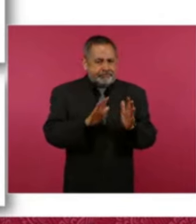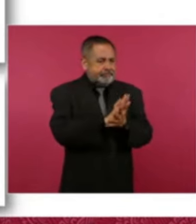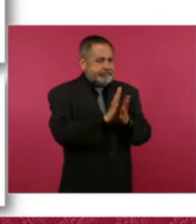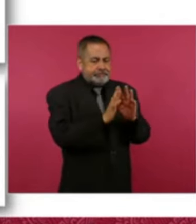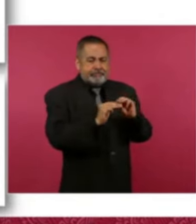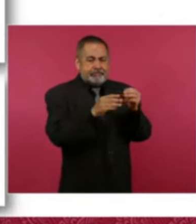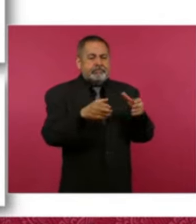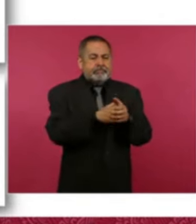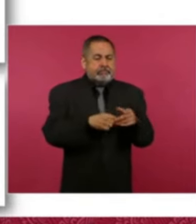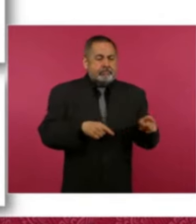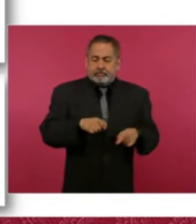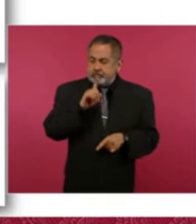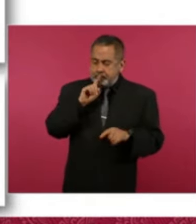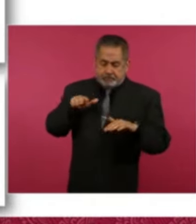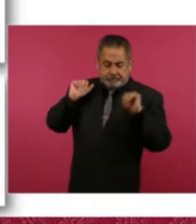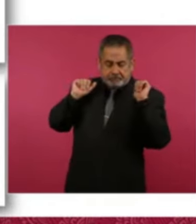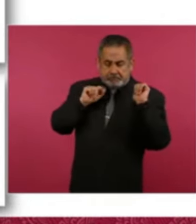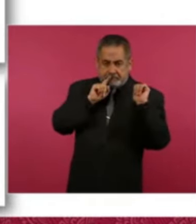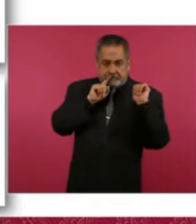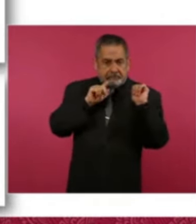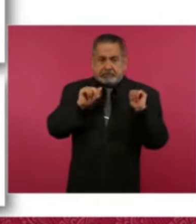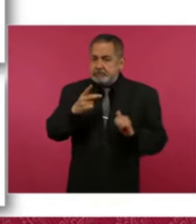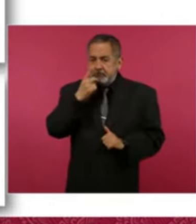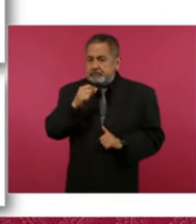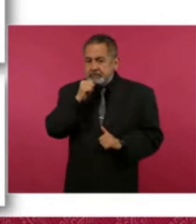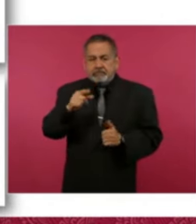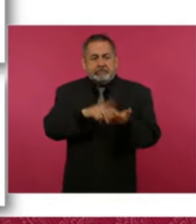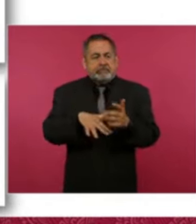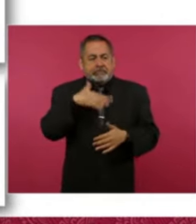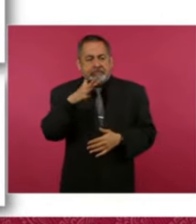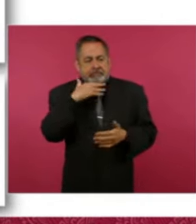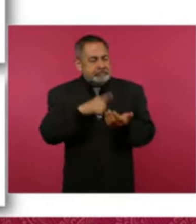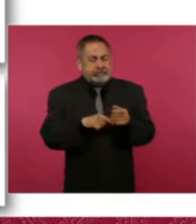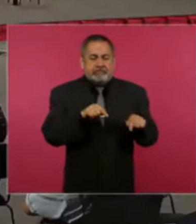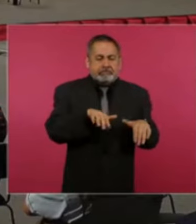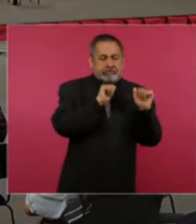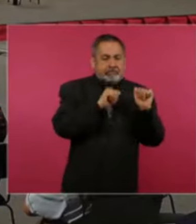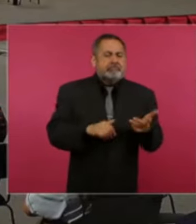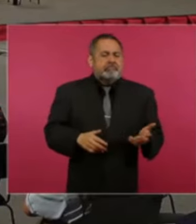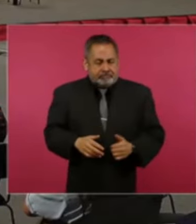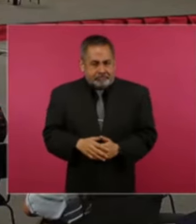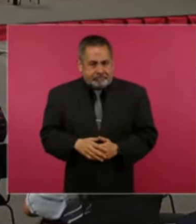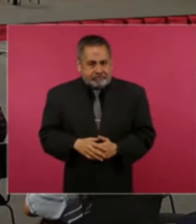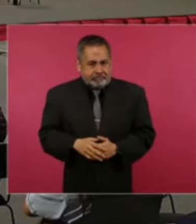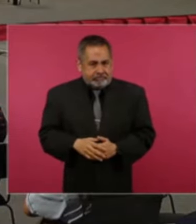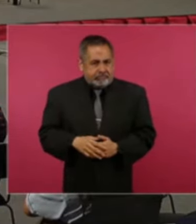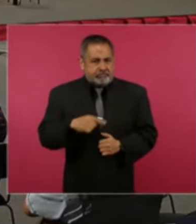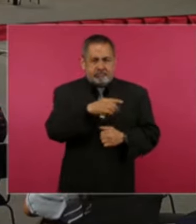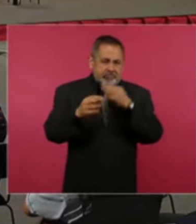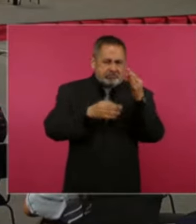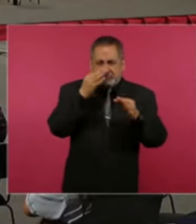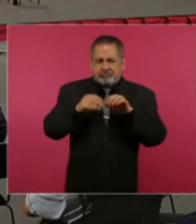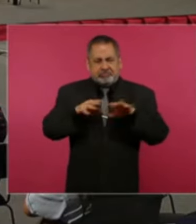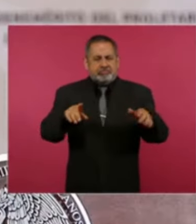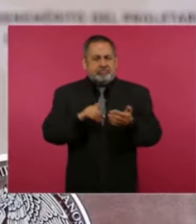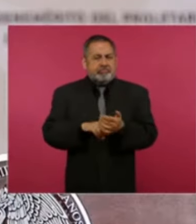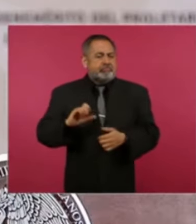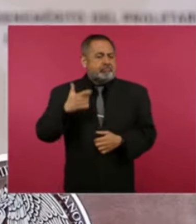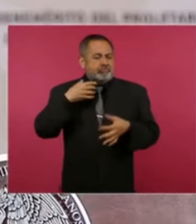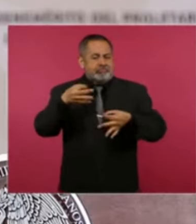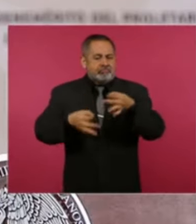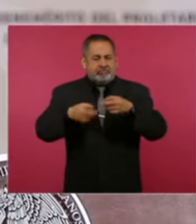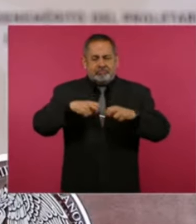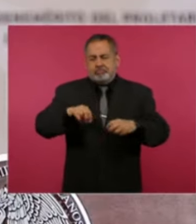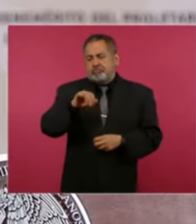no sabemos, no dijeron una sola palabra sobre la corrupción denunciada. Estuvieron muy activos, ustedes los vieron, el exministro de la